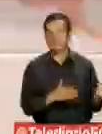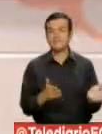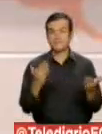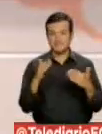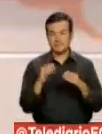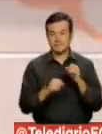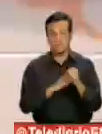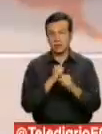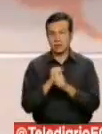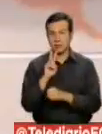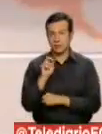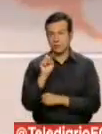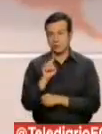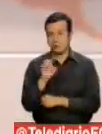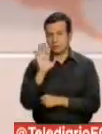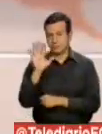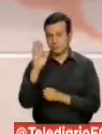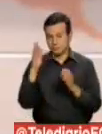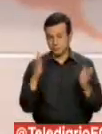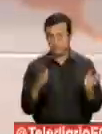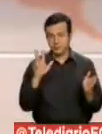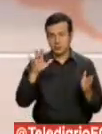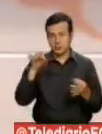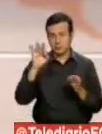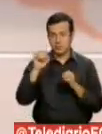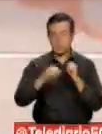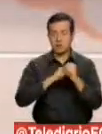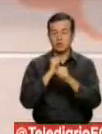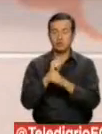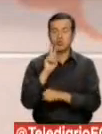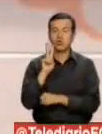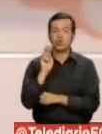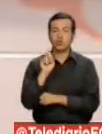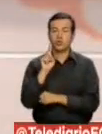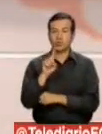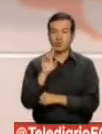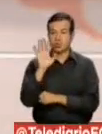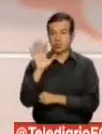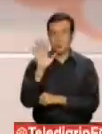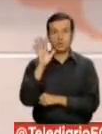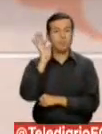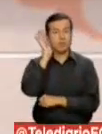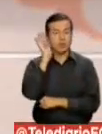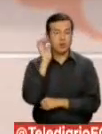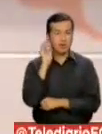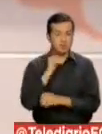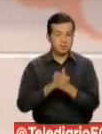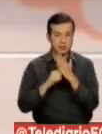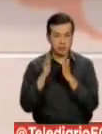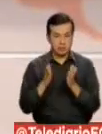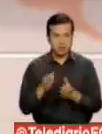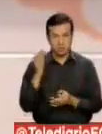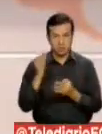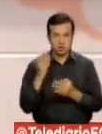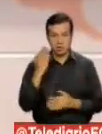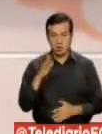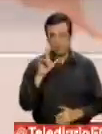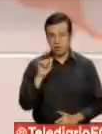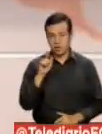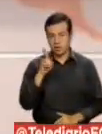al 2015, el 3 de febrero del 2015, donde la señora Lady Zúñiga, como ministra de aquel